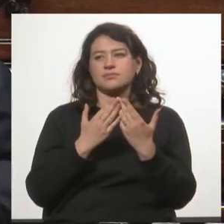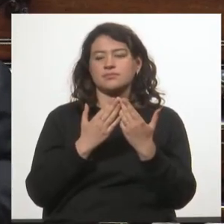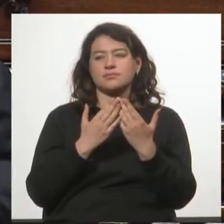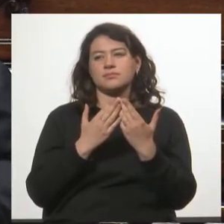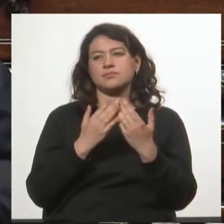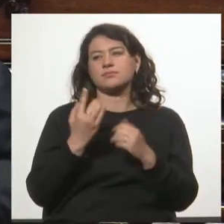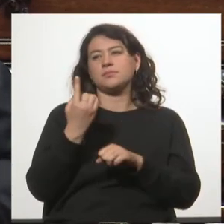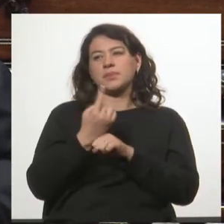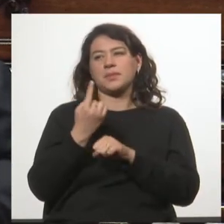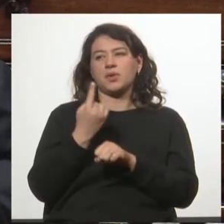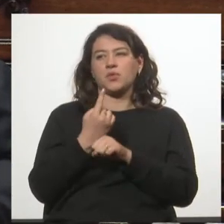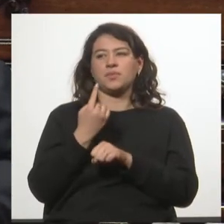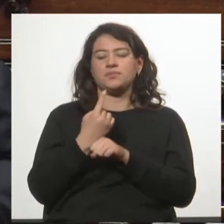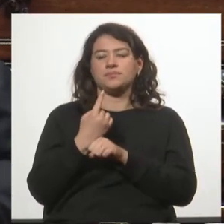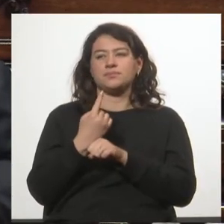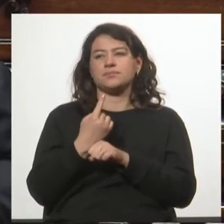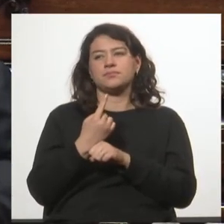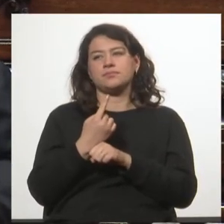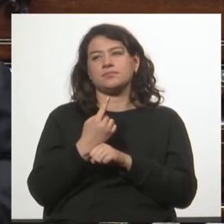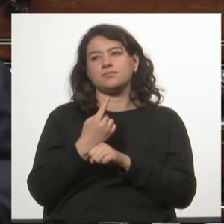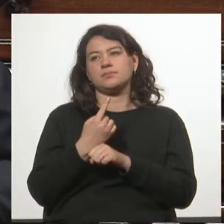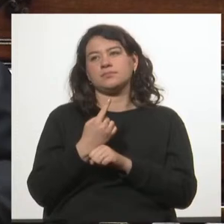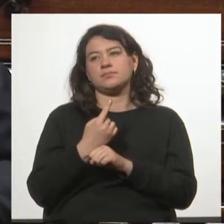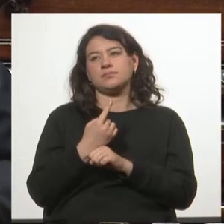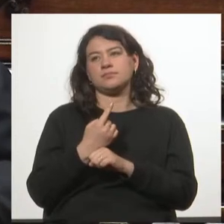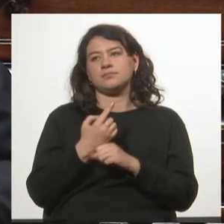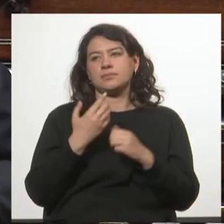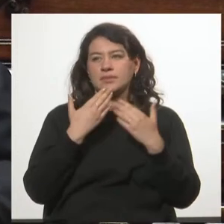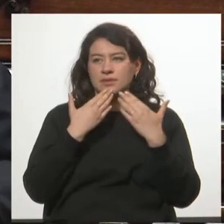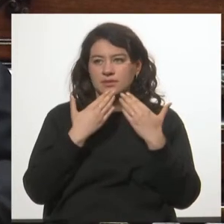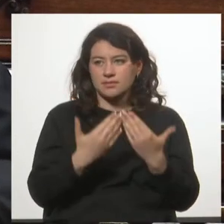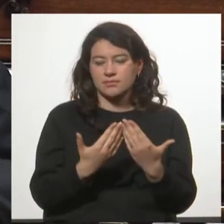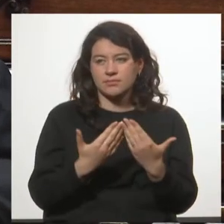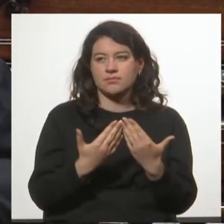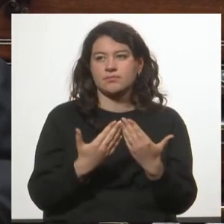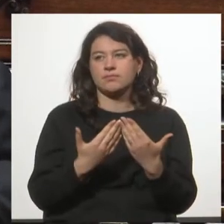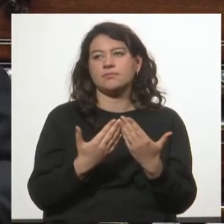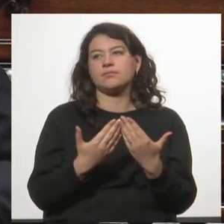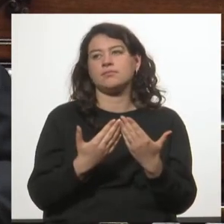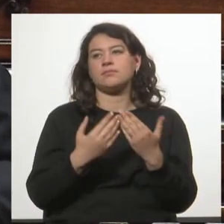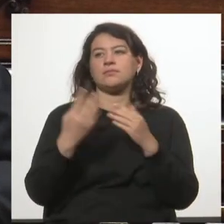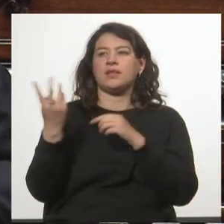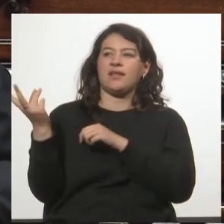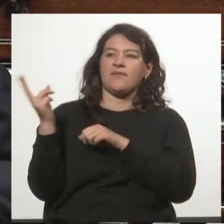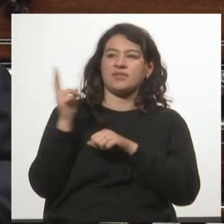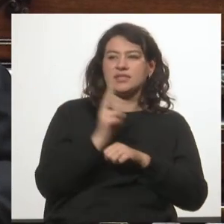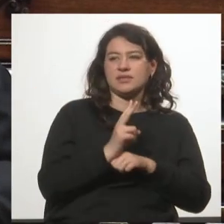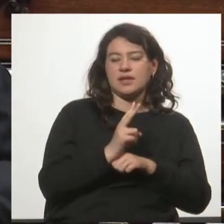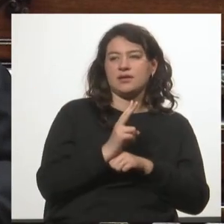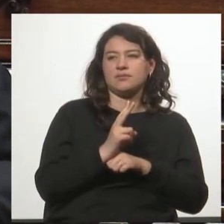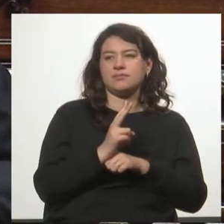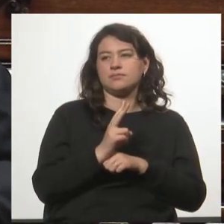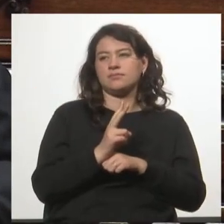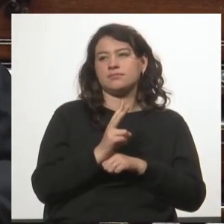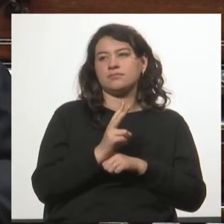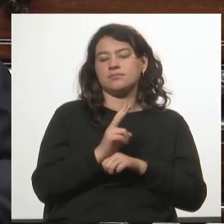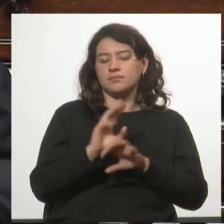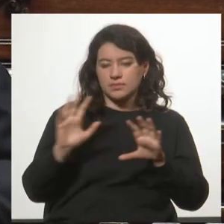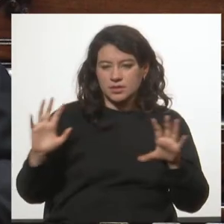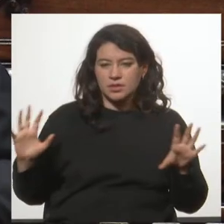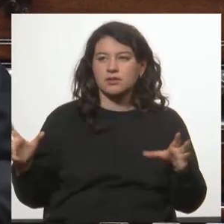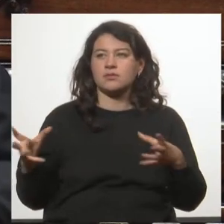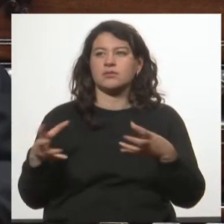en primer lugar quería agradecer la visita de todo el equipo